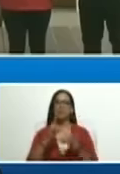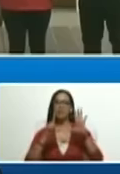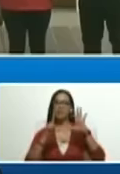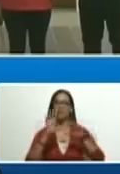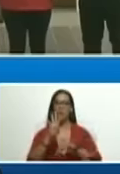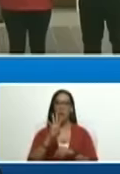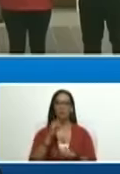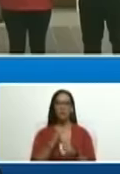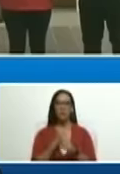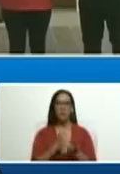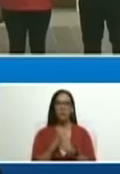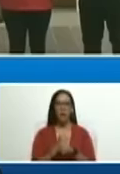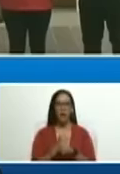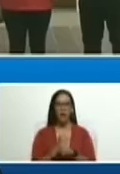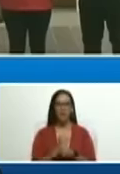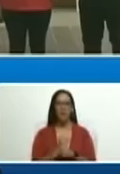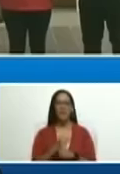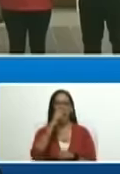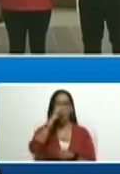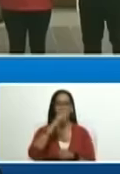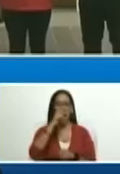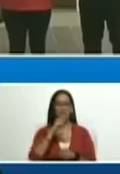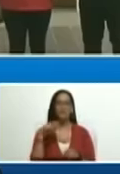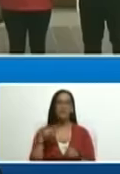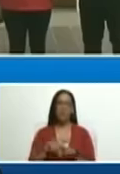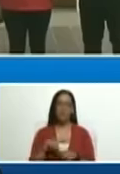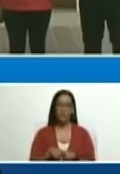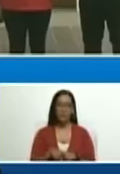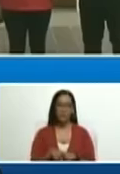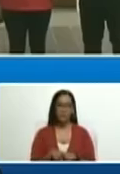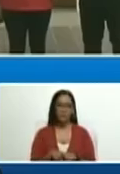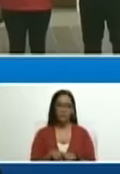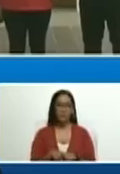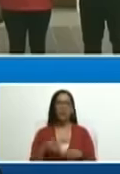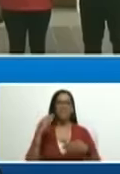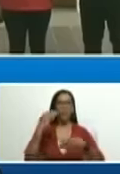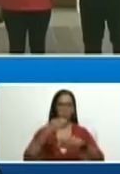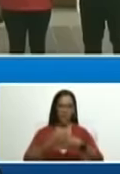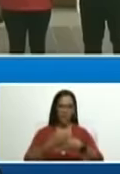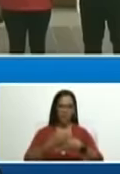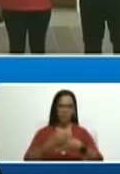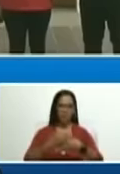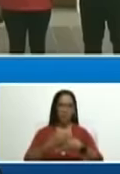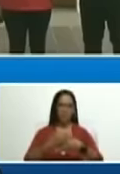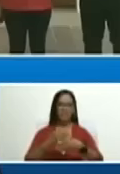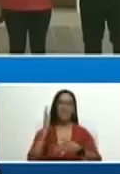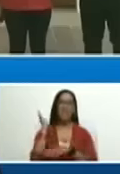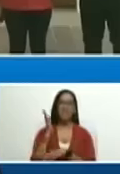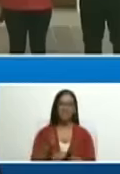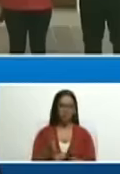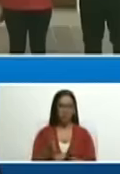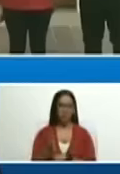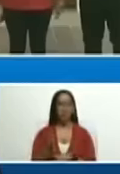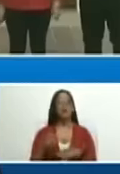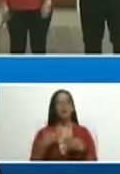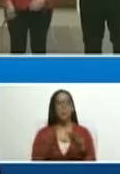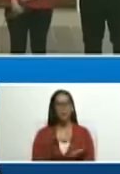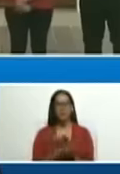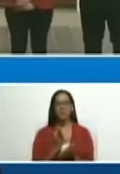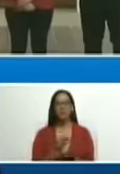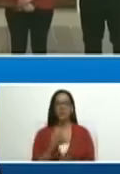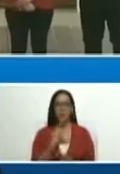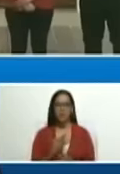17.174 obras en los años de la agresión, del bloqueo, de las sanciones. Por eso siempre